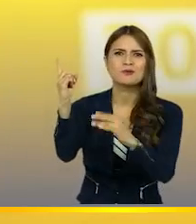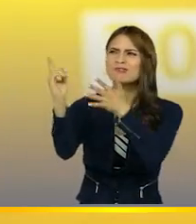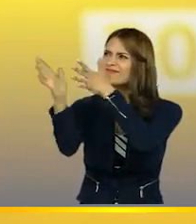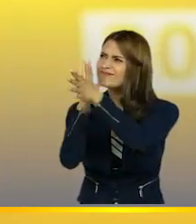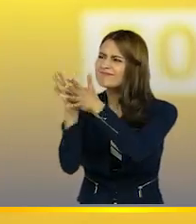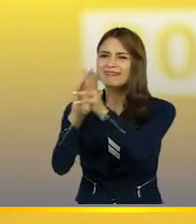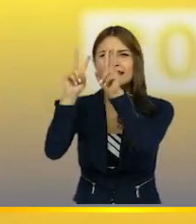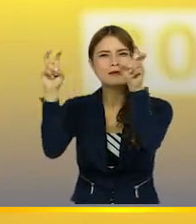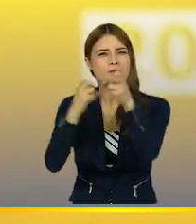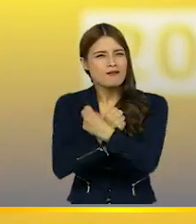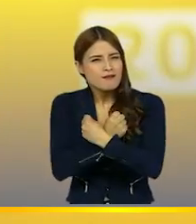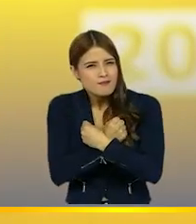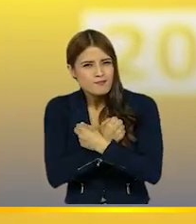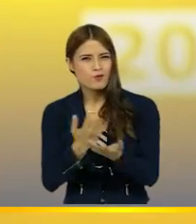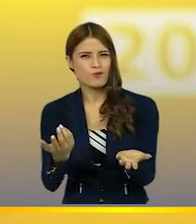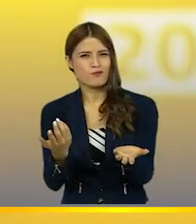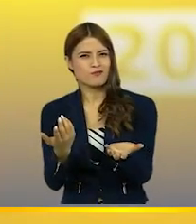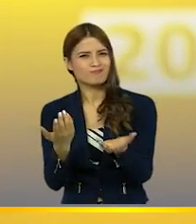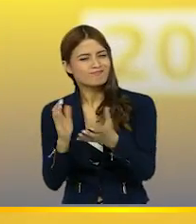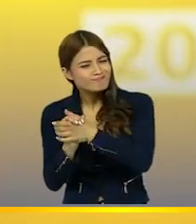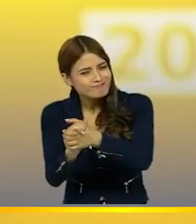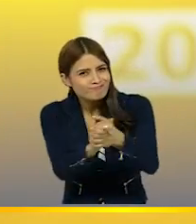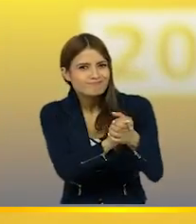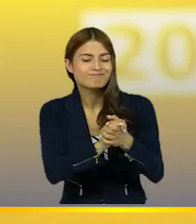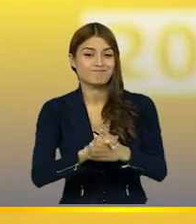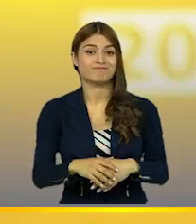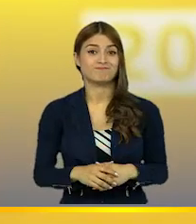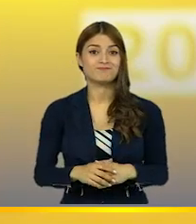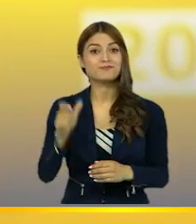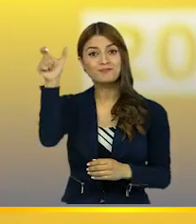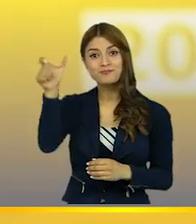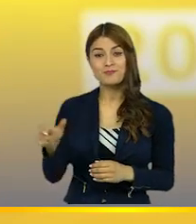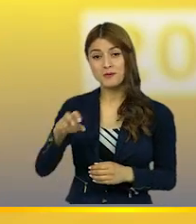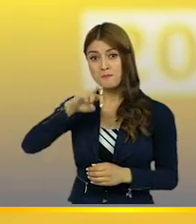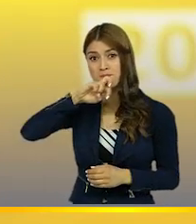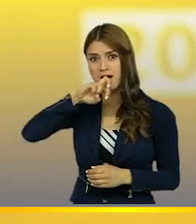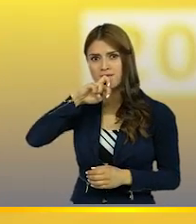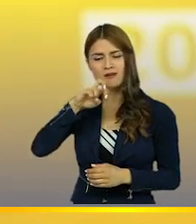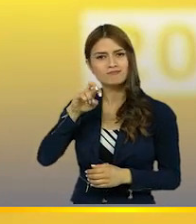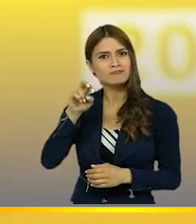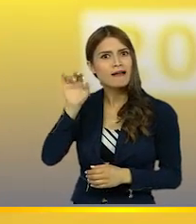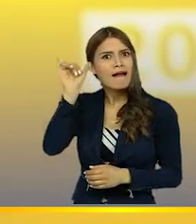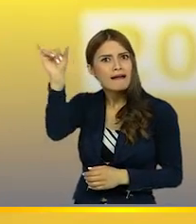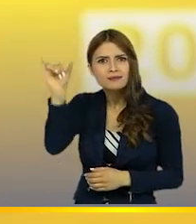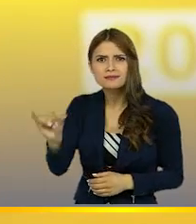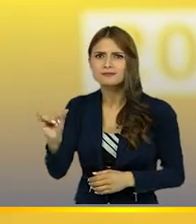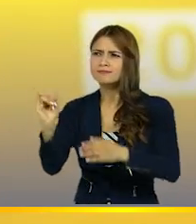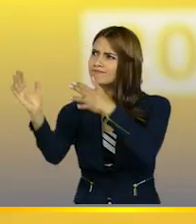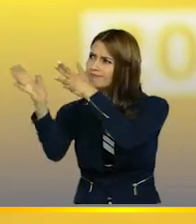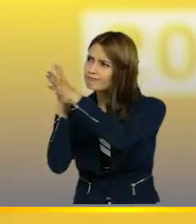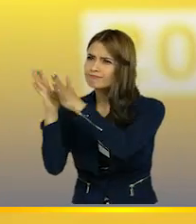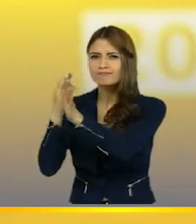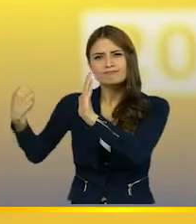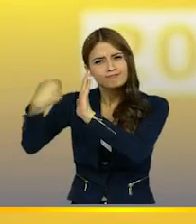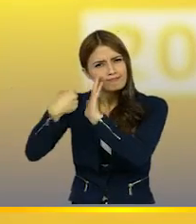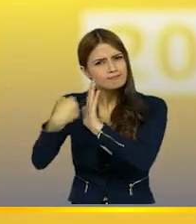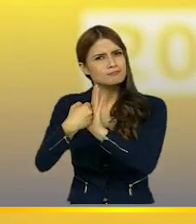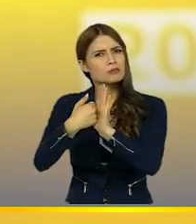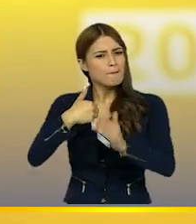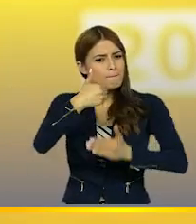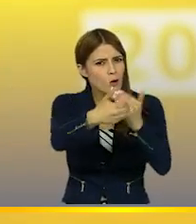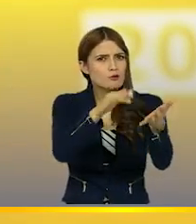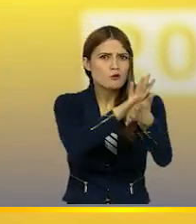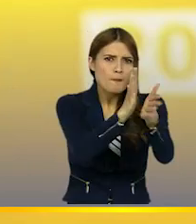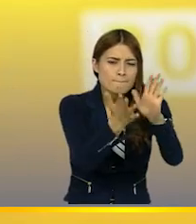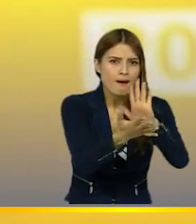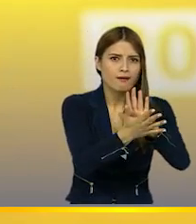de amor y reconciliación. El Papa Francisco, cuyas palabras siempre, siempre nos alentaron